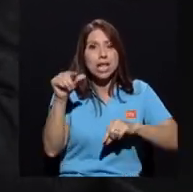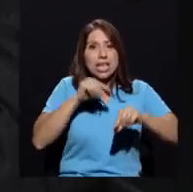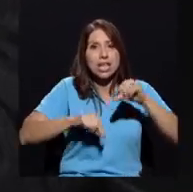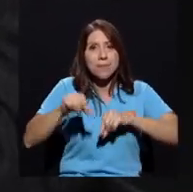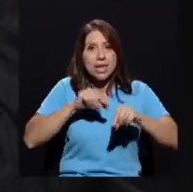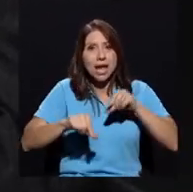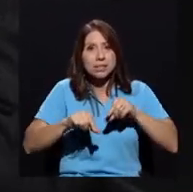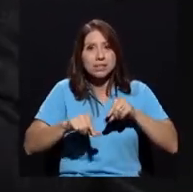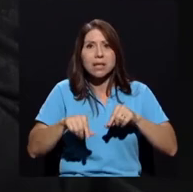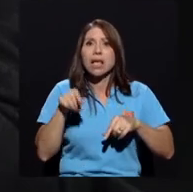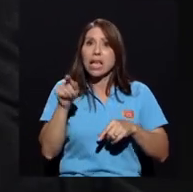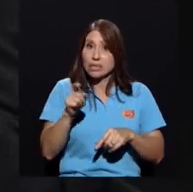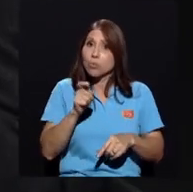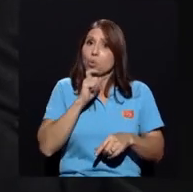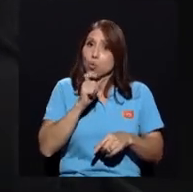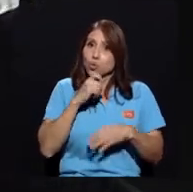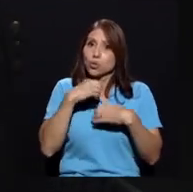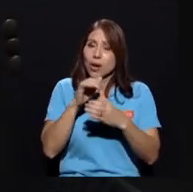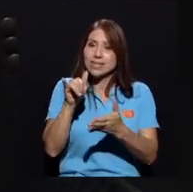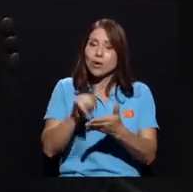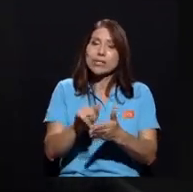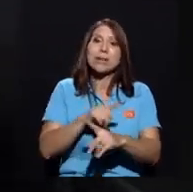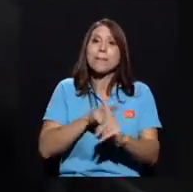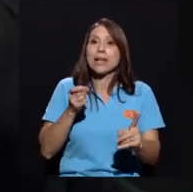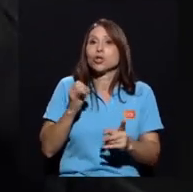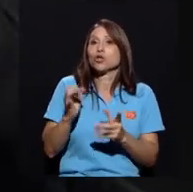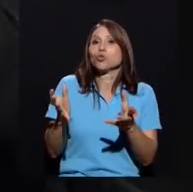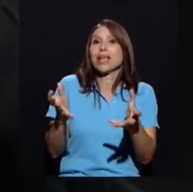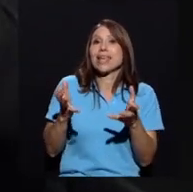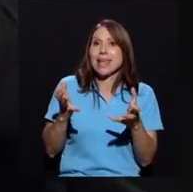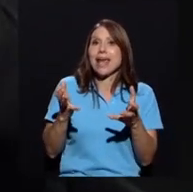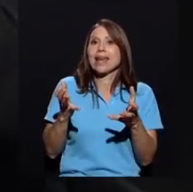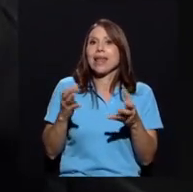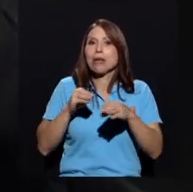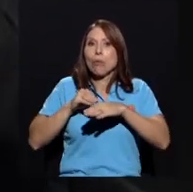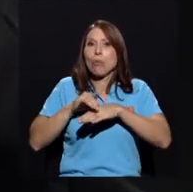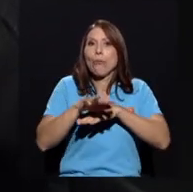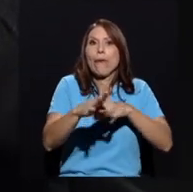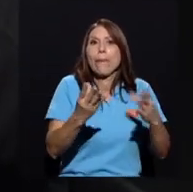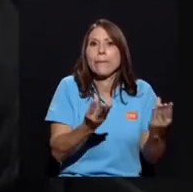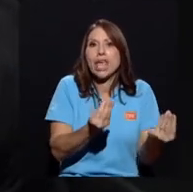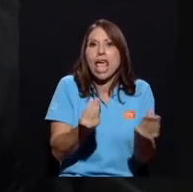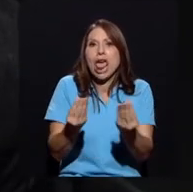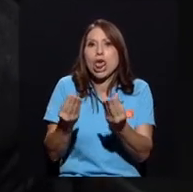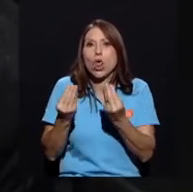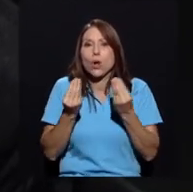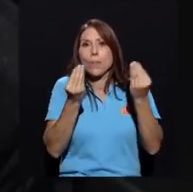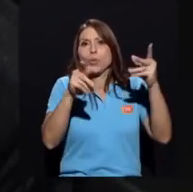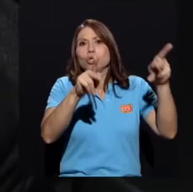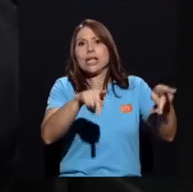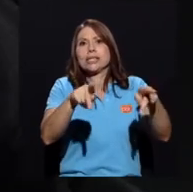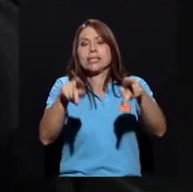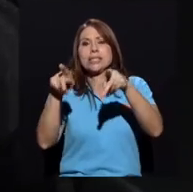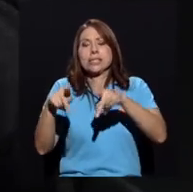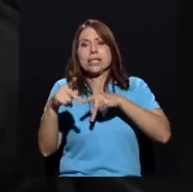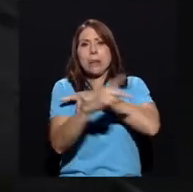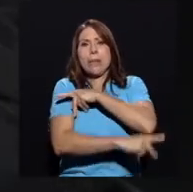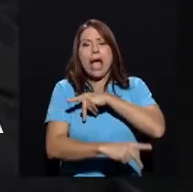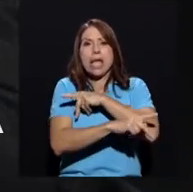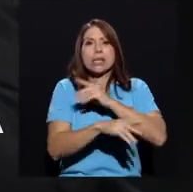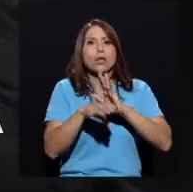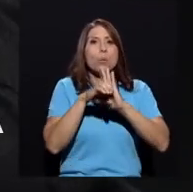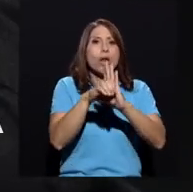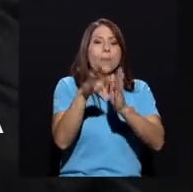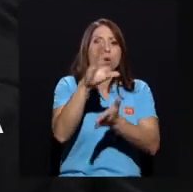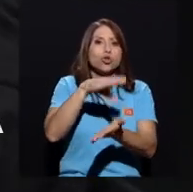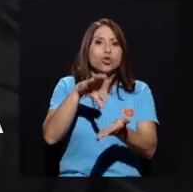Es muy costoso hacerlo así, pero si usted quiere insuflar miedo en poblaciones gigantescas como Tokio, por ejemplo,